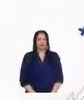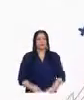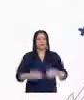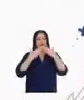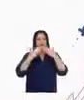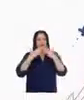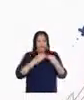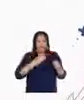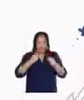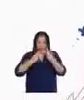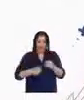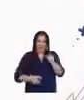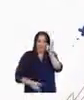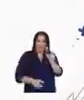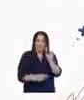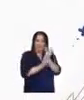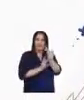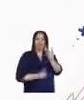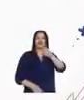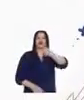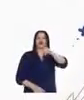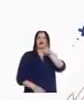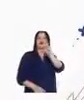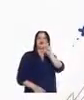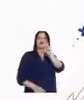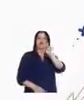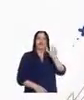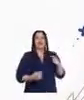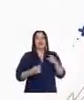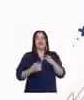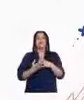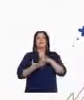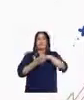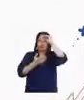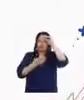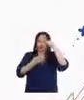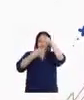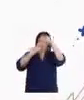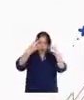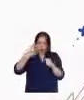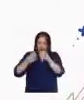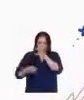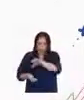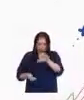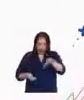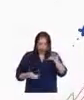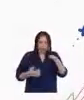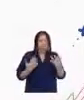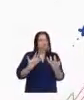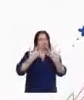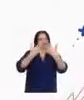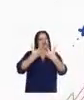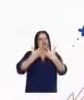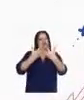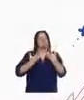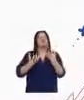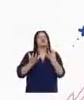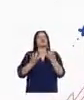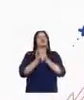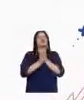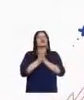Gracias a la metodología de Javier Echevarría, hemos aprendido que hay cuatro familias que se alinean con las vocaciones.